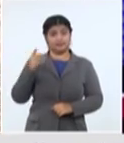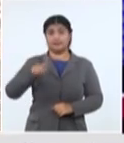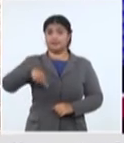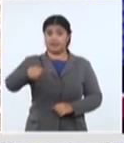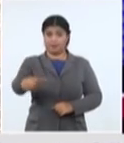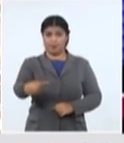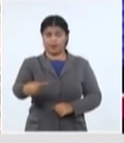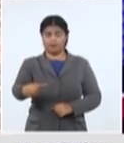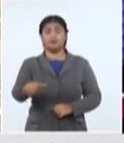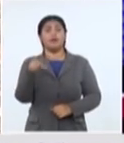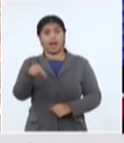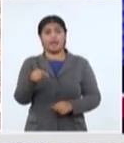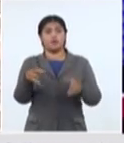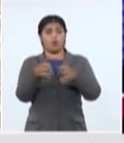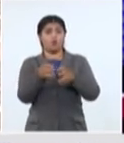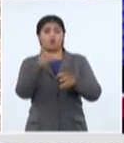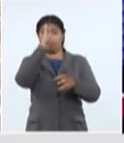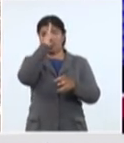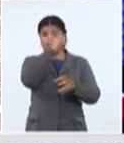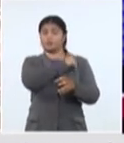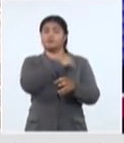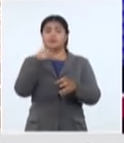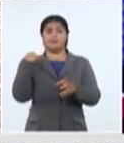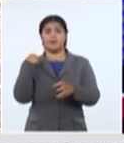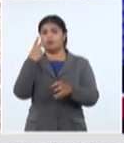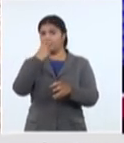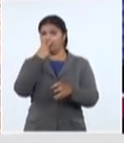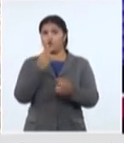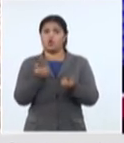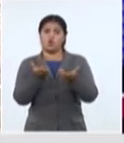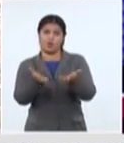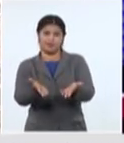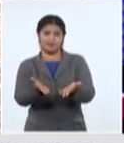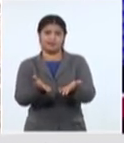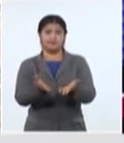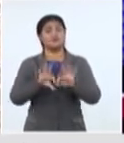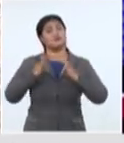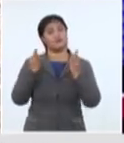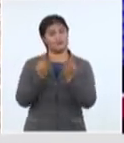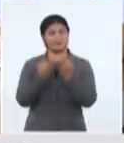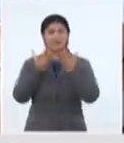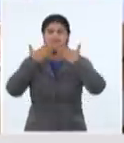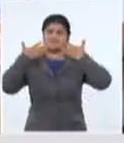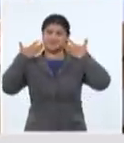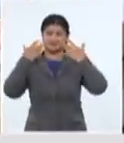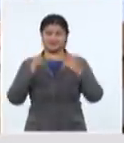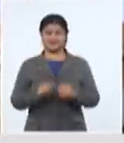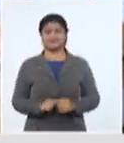equipos multidisciplinarios de salud, agradecido por padres y niños.